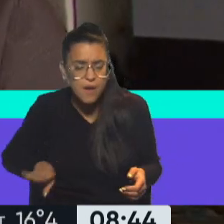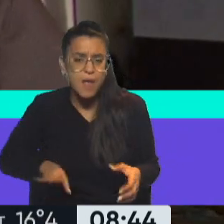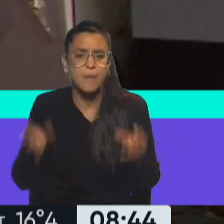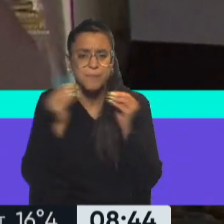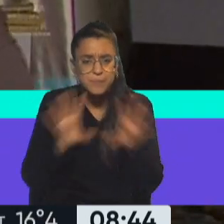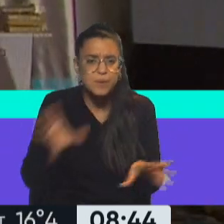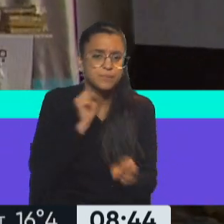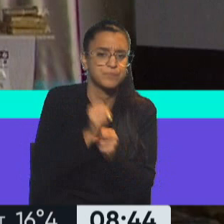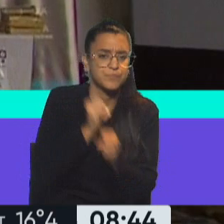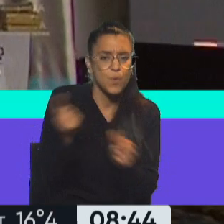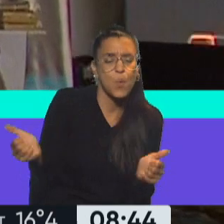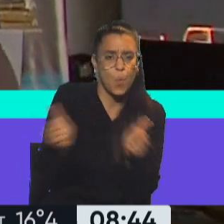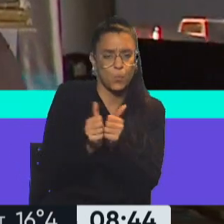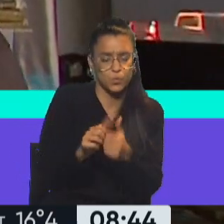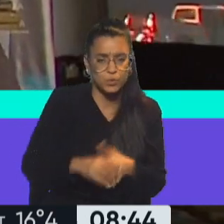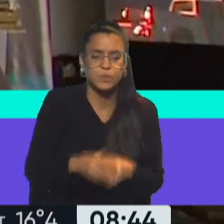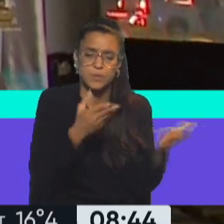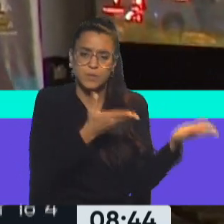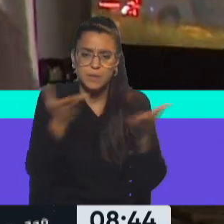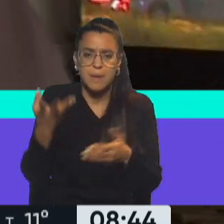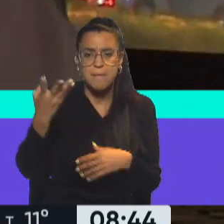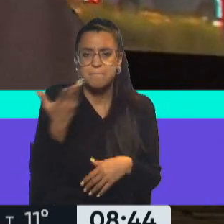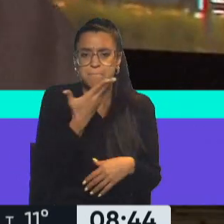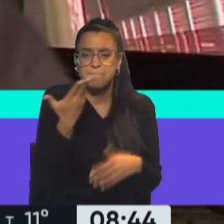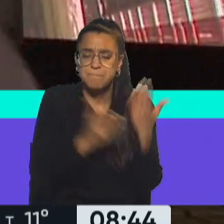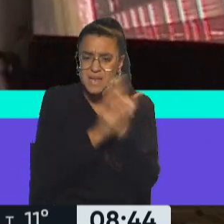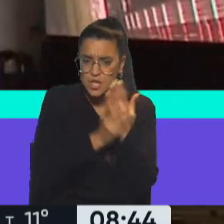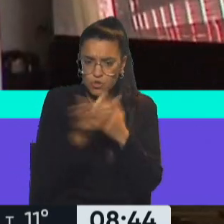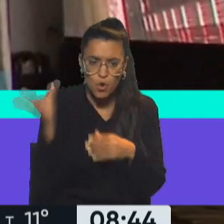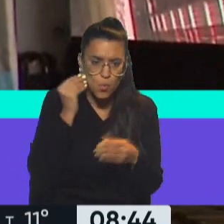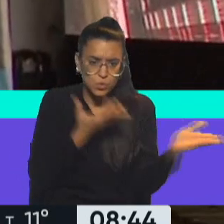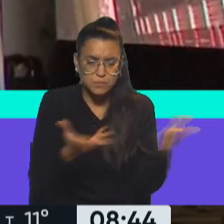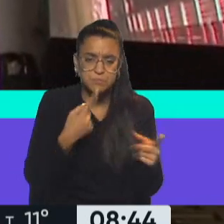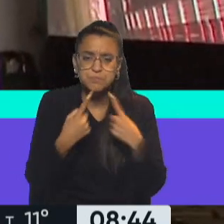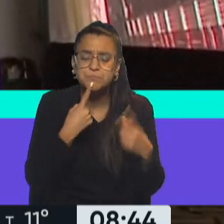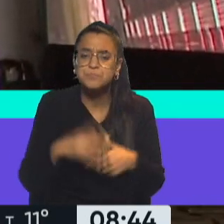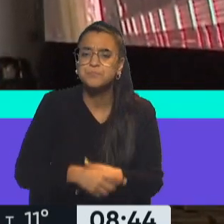a trabajar en conjunto. Silvia, Alejandro, el ministro los está escuchando.